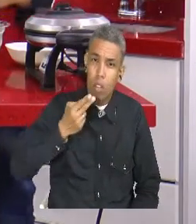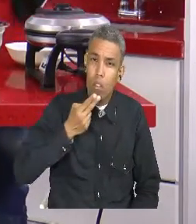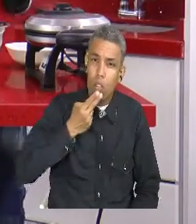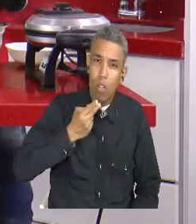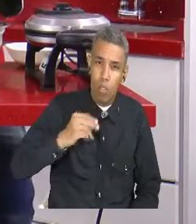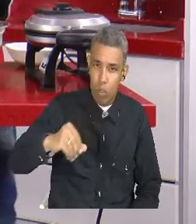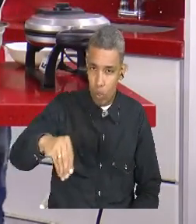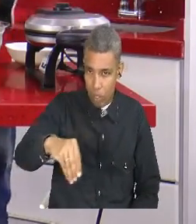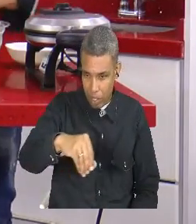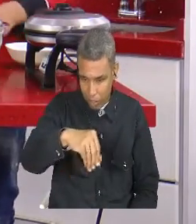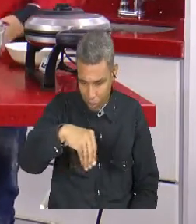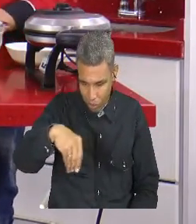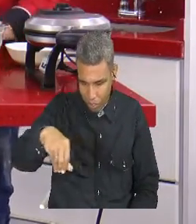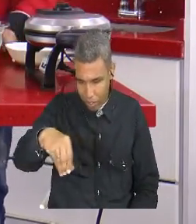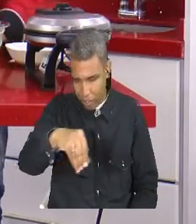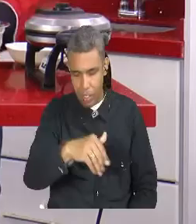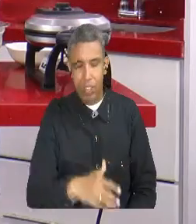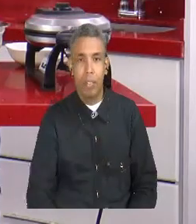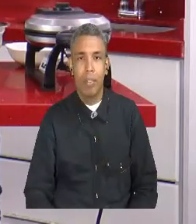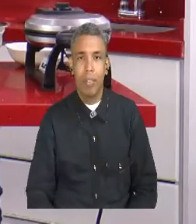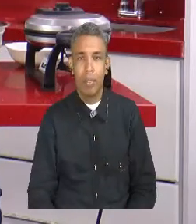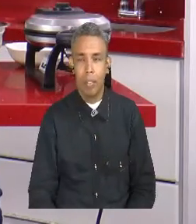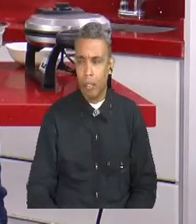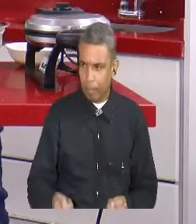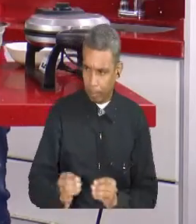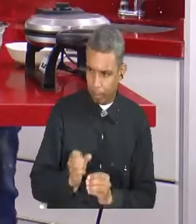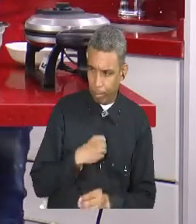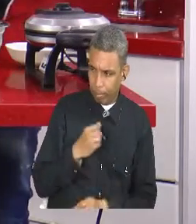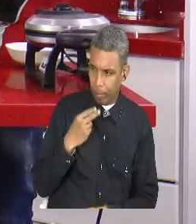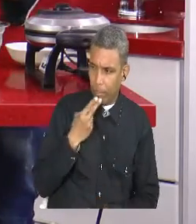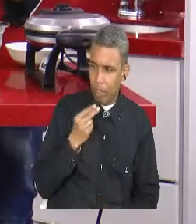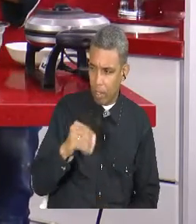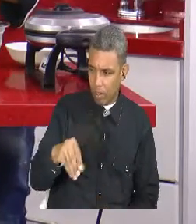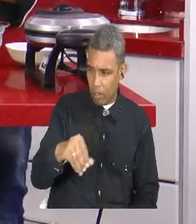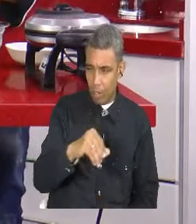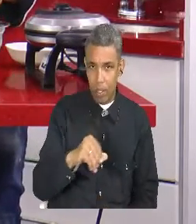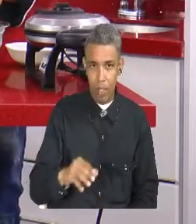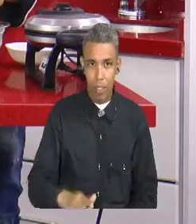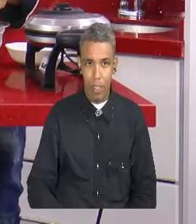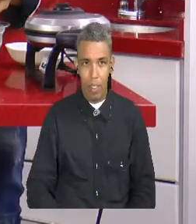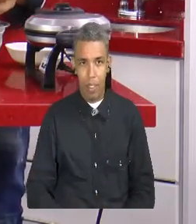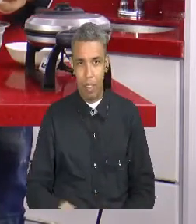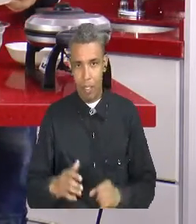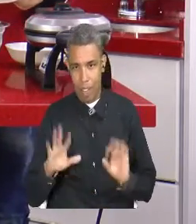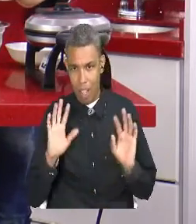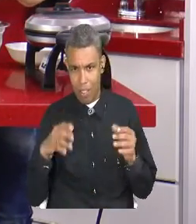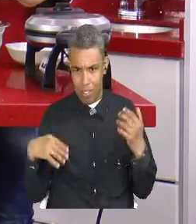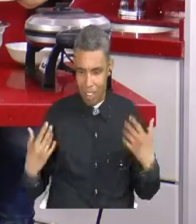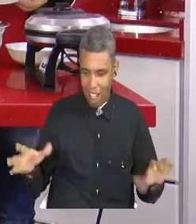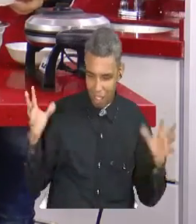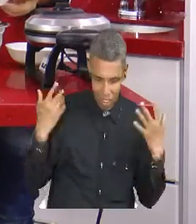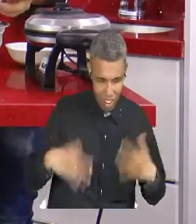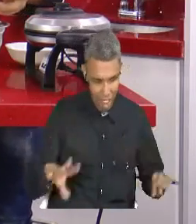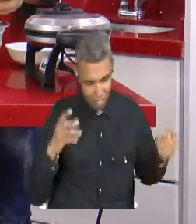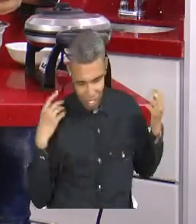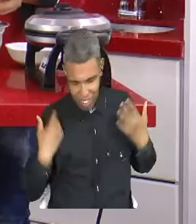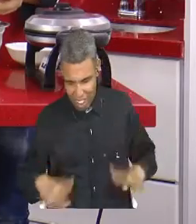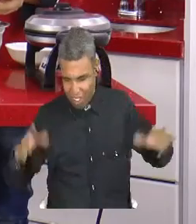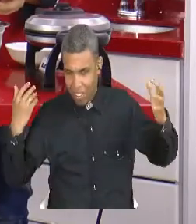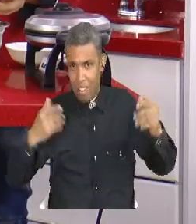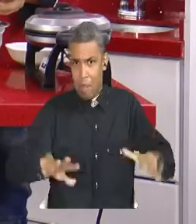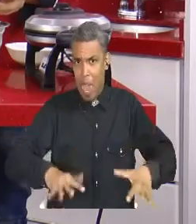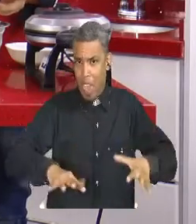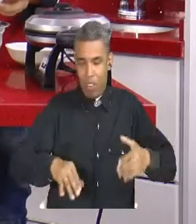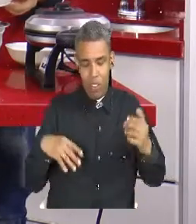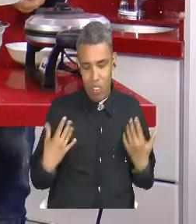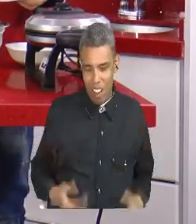por favor, el azúcar? Dale, eso. Gracias, Jenny. Esa la se suelte, eso. Entonces, una